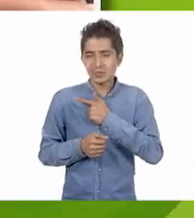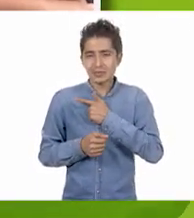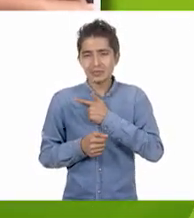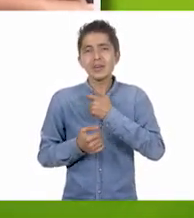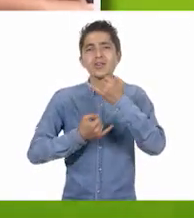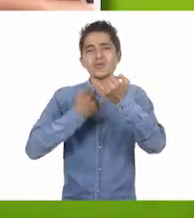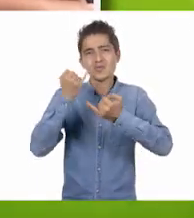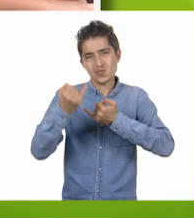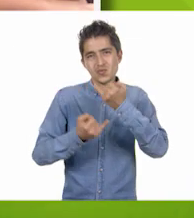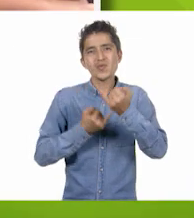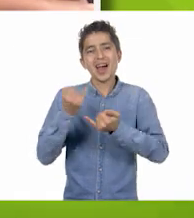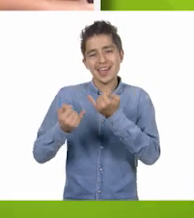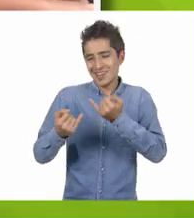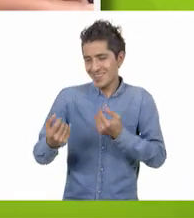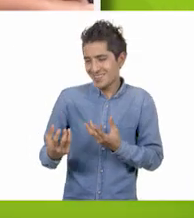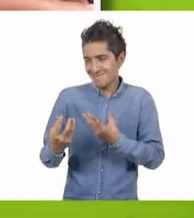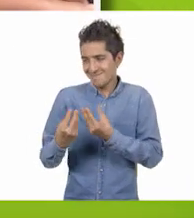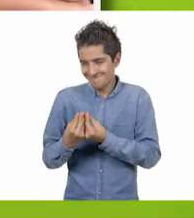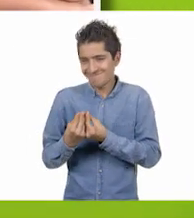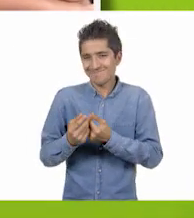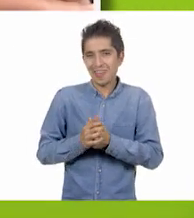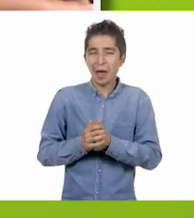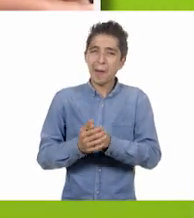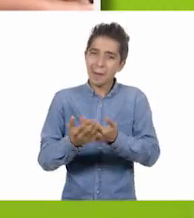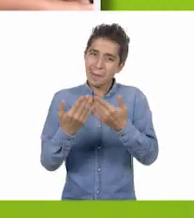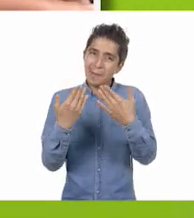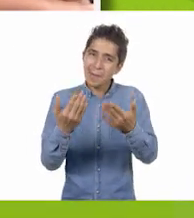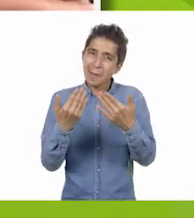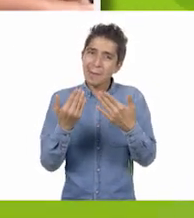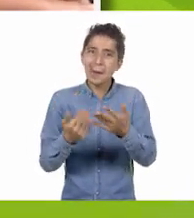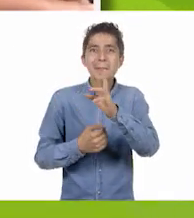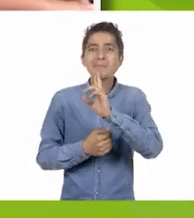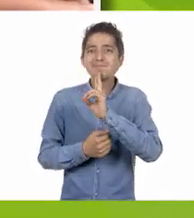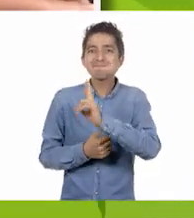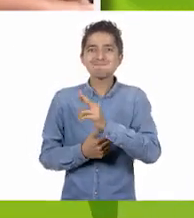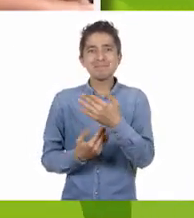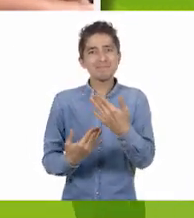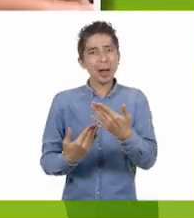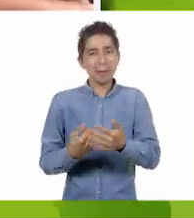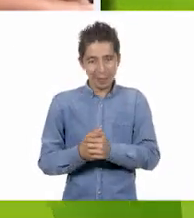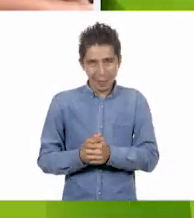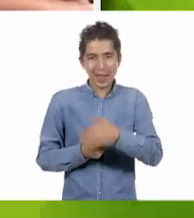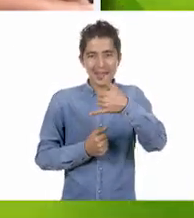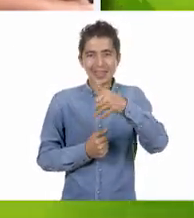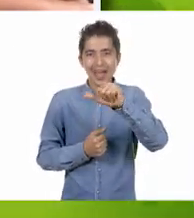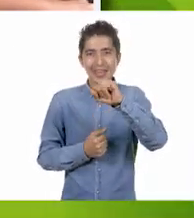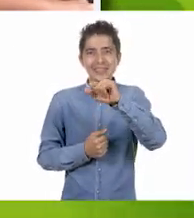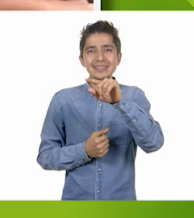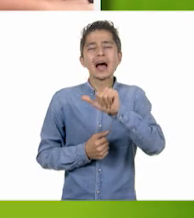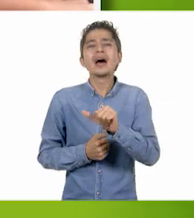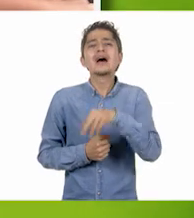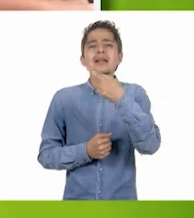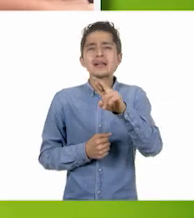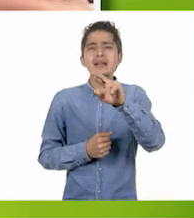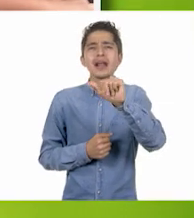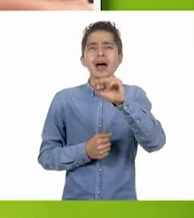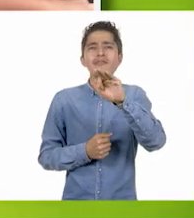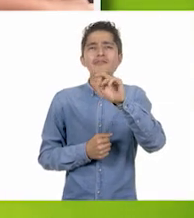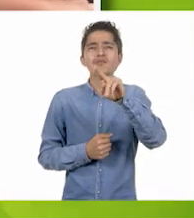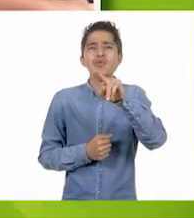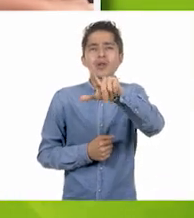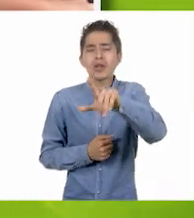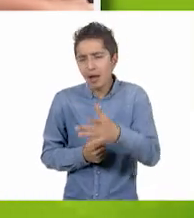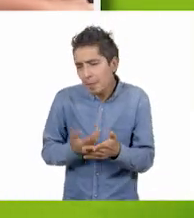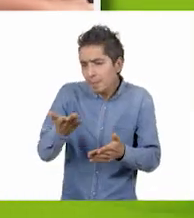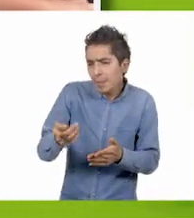que juegue con ellos. Uy, muy bien. Muy buena respuesta. Gracias, Yaisa. Oye, Raful, ¿a